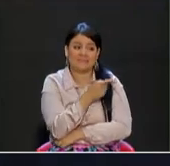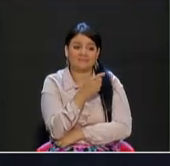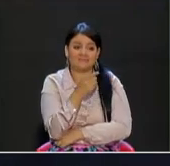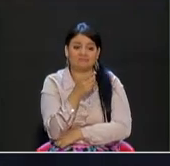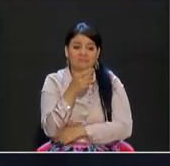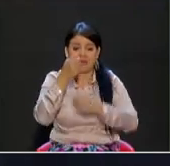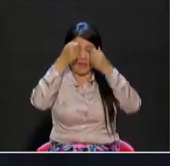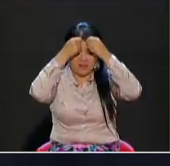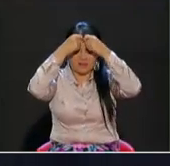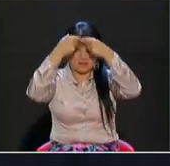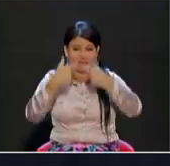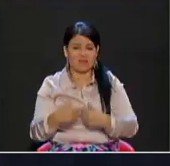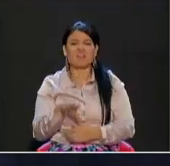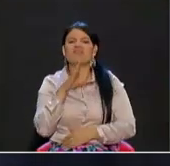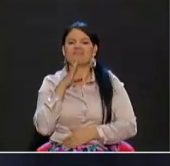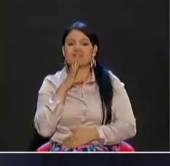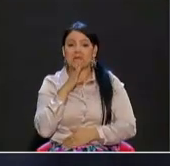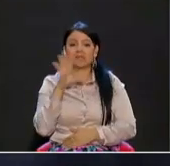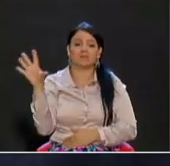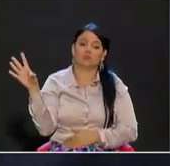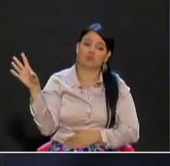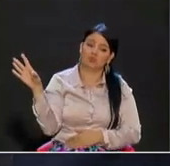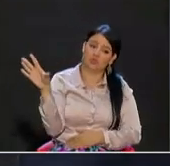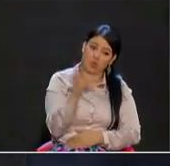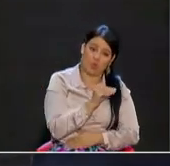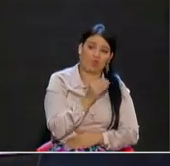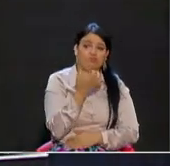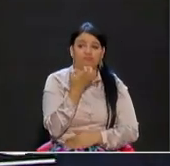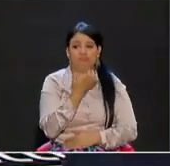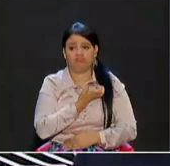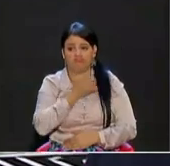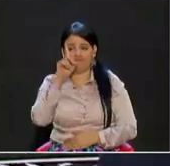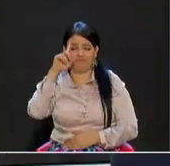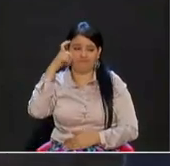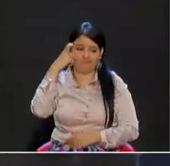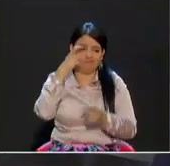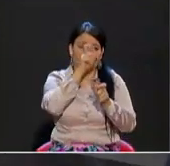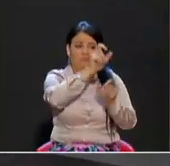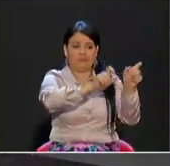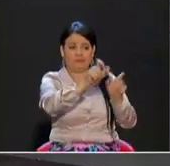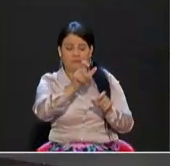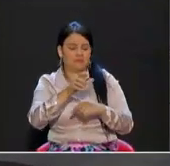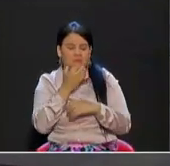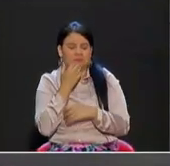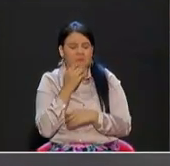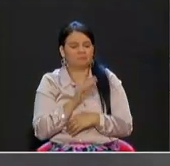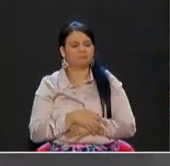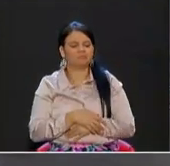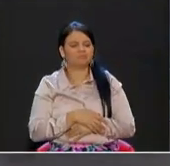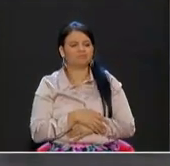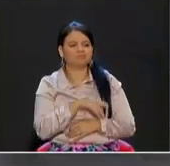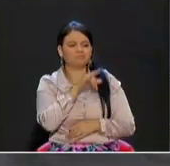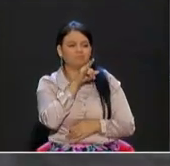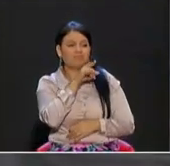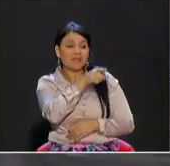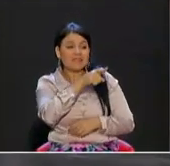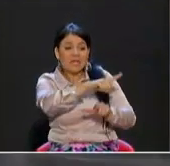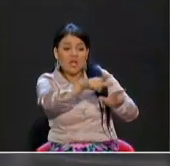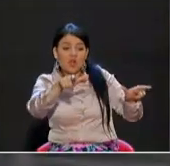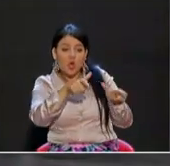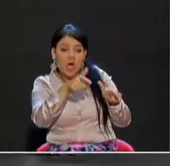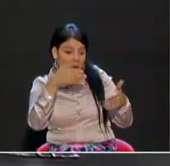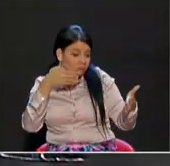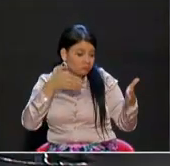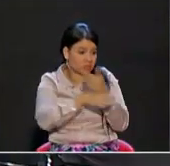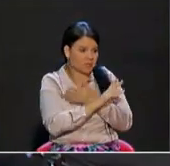somos todos porque este estado nos representa a todos ya que permitamos que el estado no ingrese a un lugar ese día se acabó el